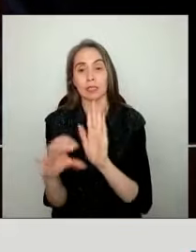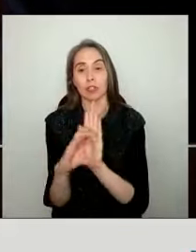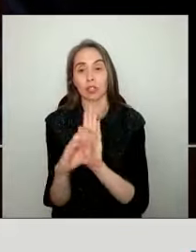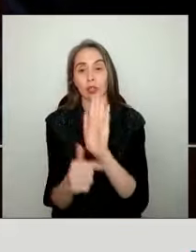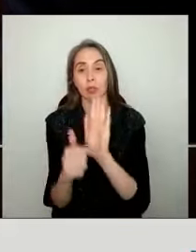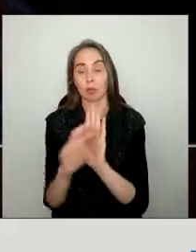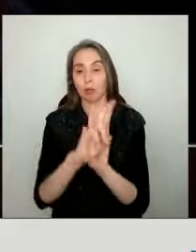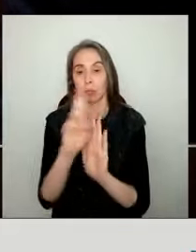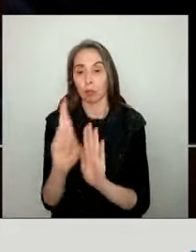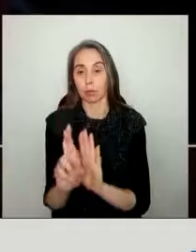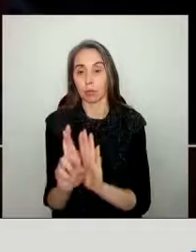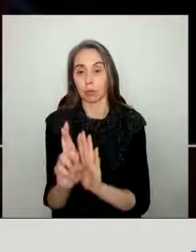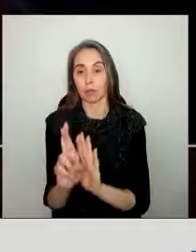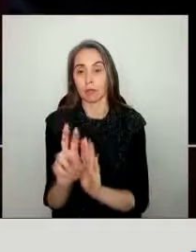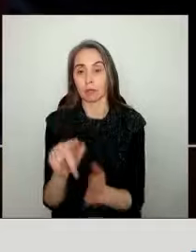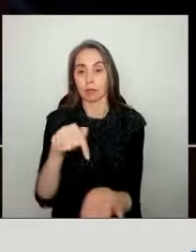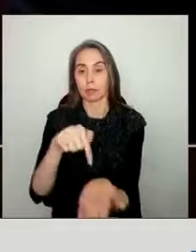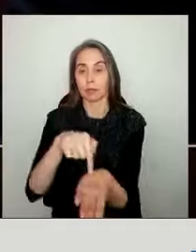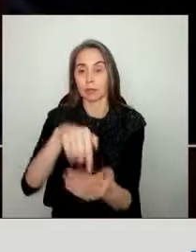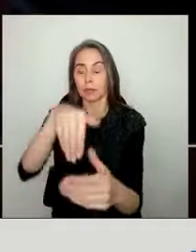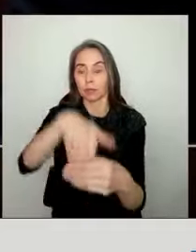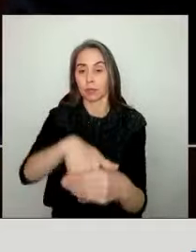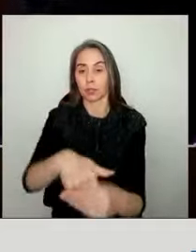República en votación